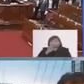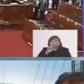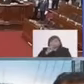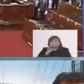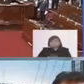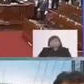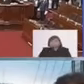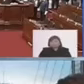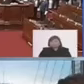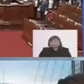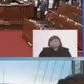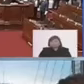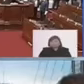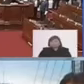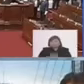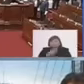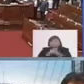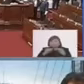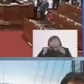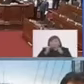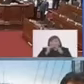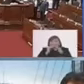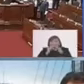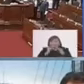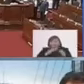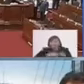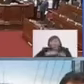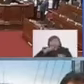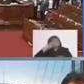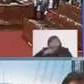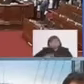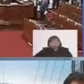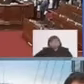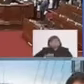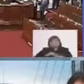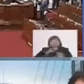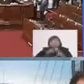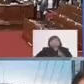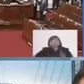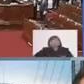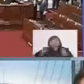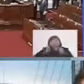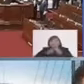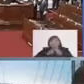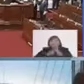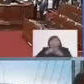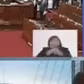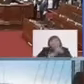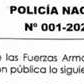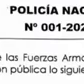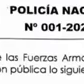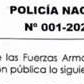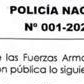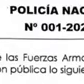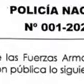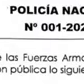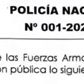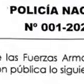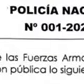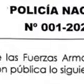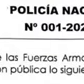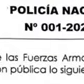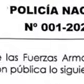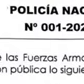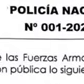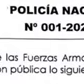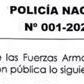lo escuchabas, con algunos que empiezan a salir también sorprendidos por la decisión de Castillo y demás. Tenemos el documento, es este el comunicado conjunto de las